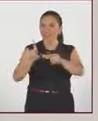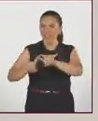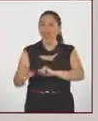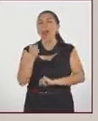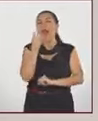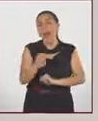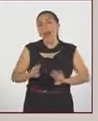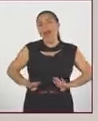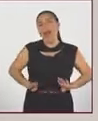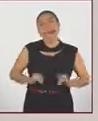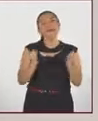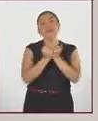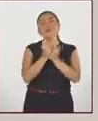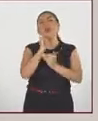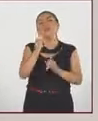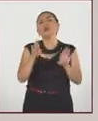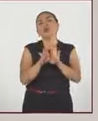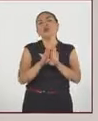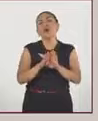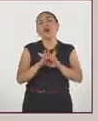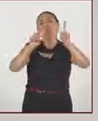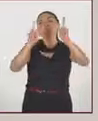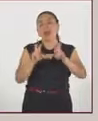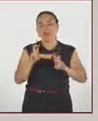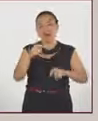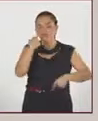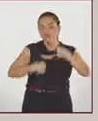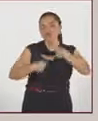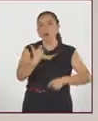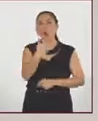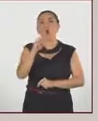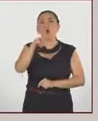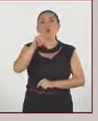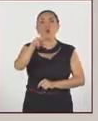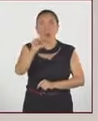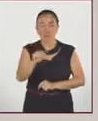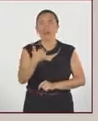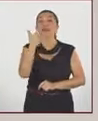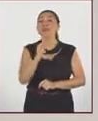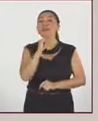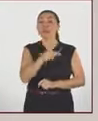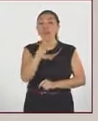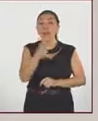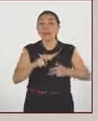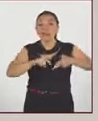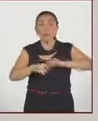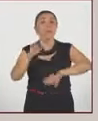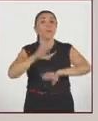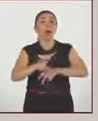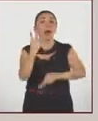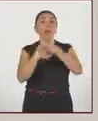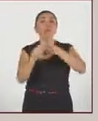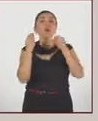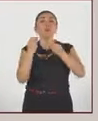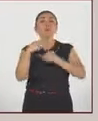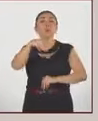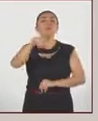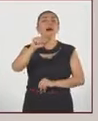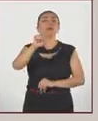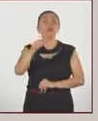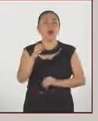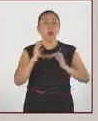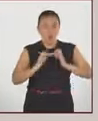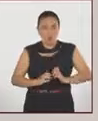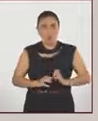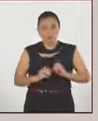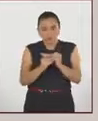que ver también con cuestiones hormonales y en esta etapa también es donde se desarrolla la mayor cantidad de masa muscular. Por